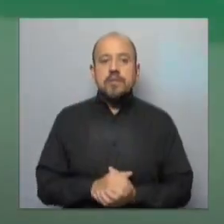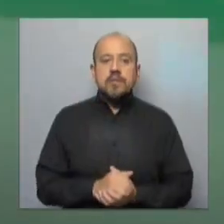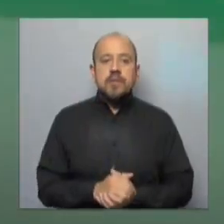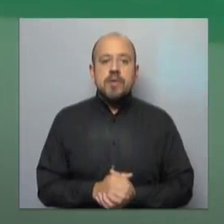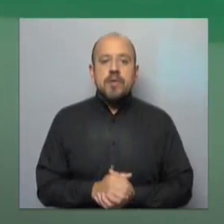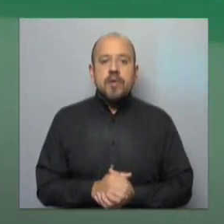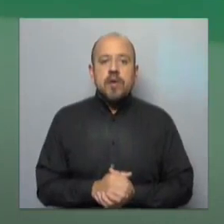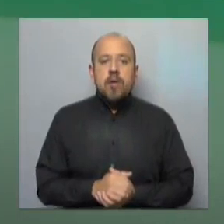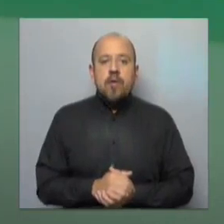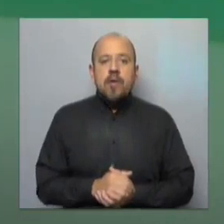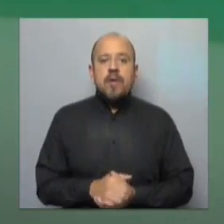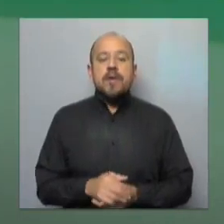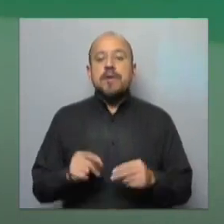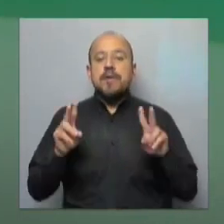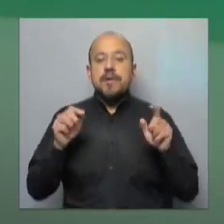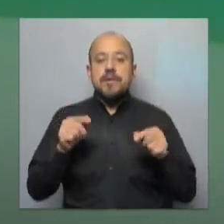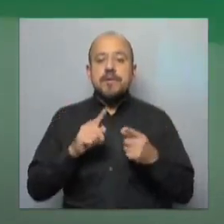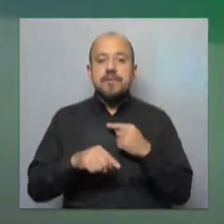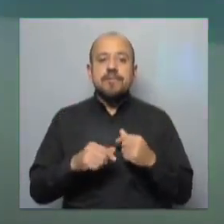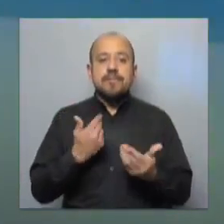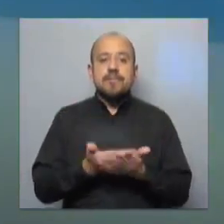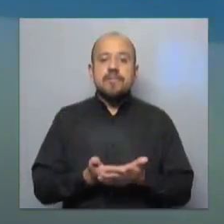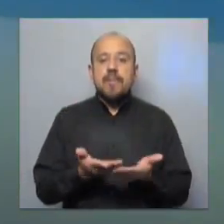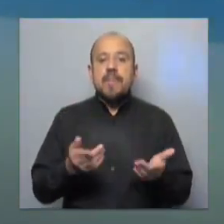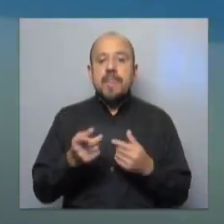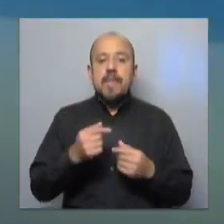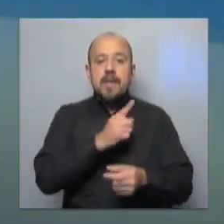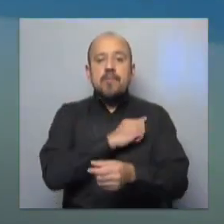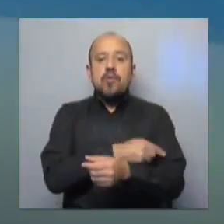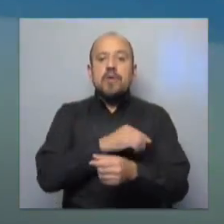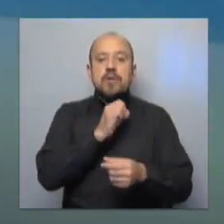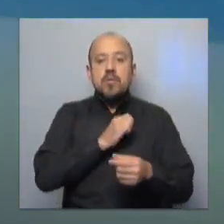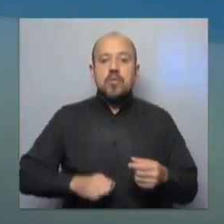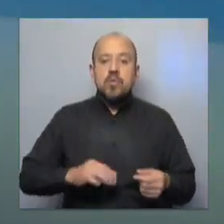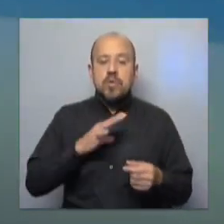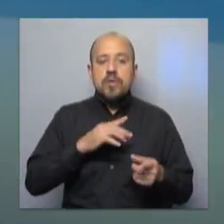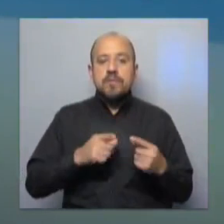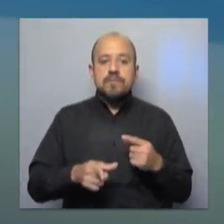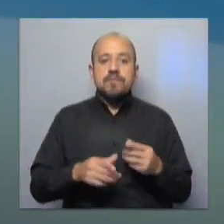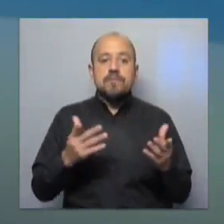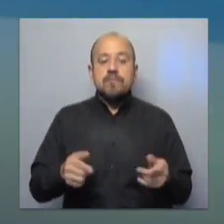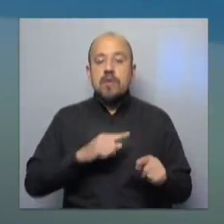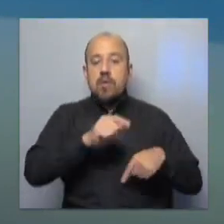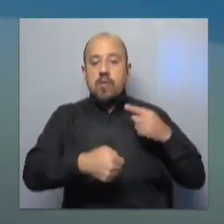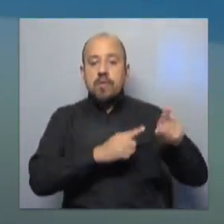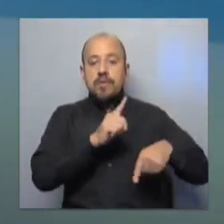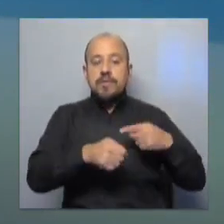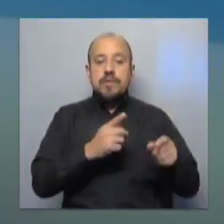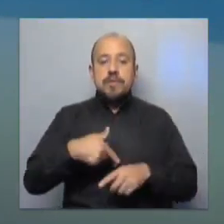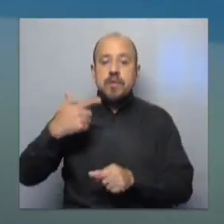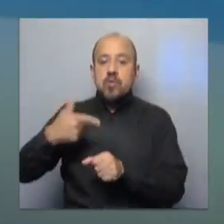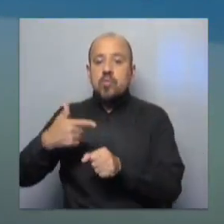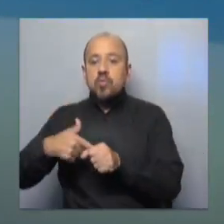y hablando de temas ambientales una iniciativa presentada por el poder ejecutivo que consiste en transformar residuos en combustible fue